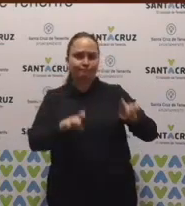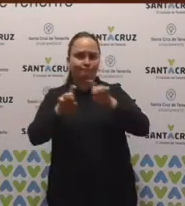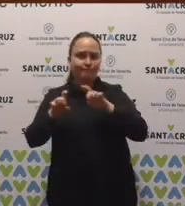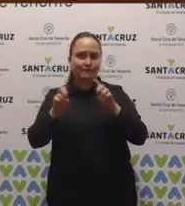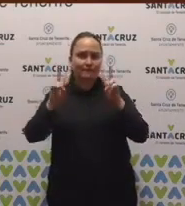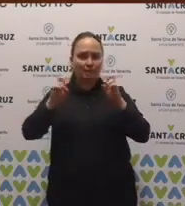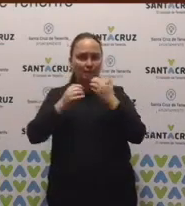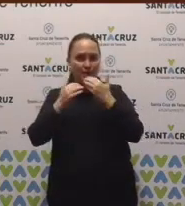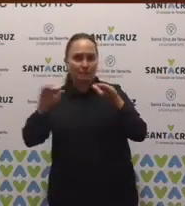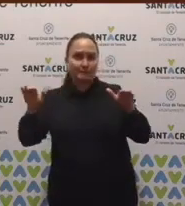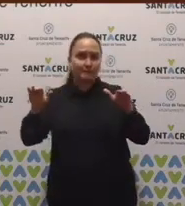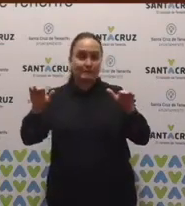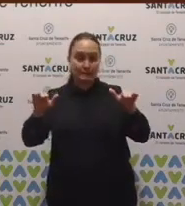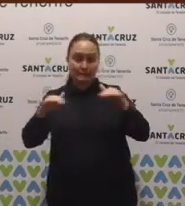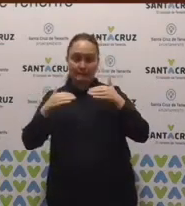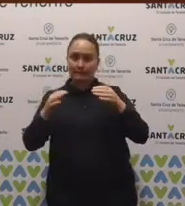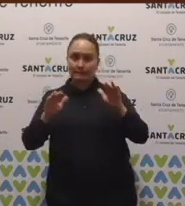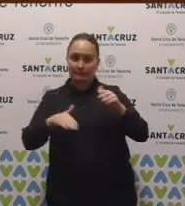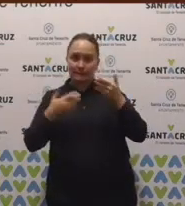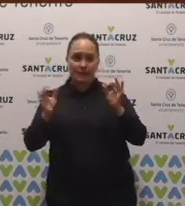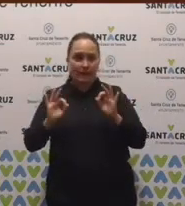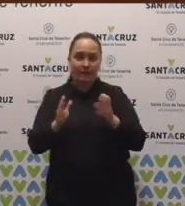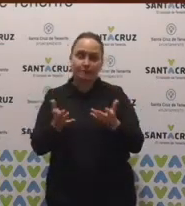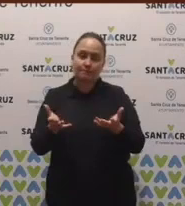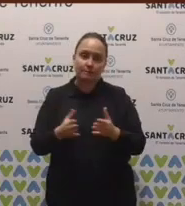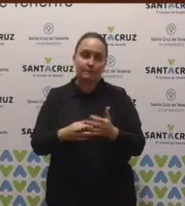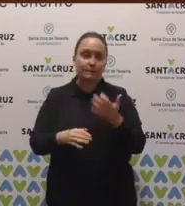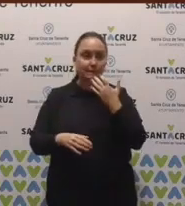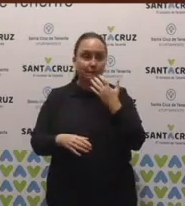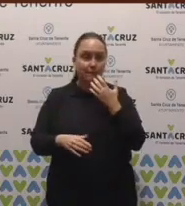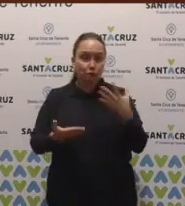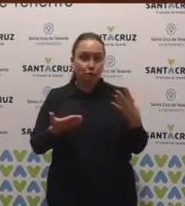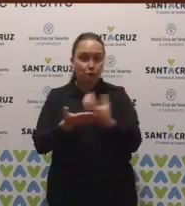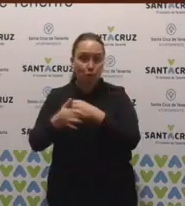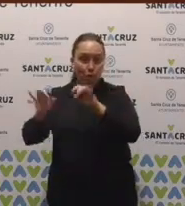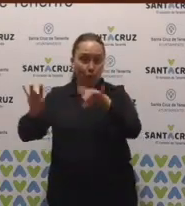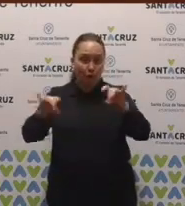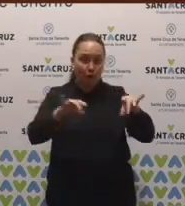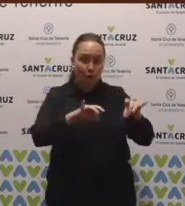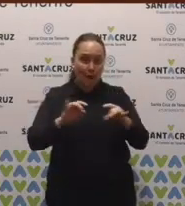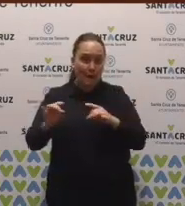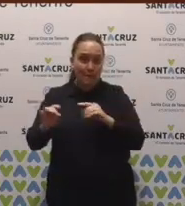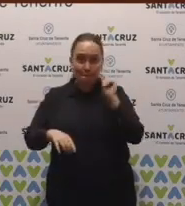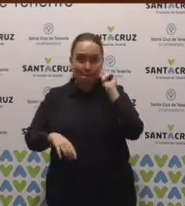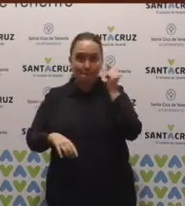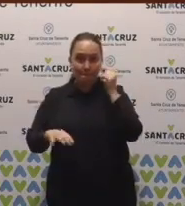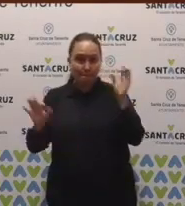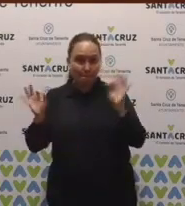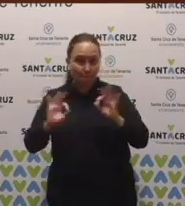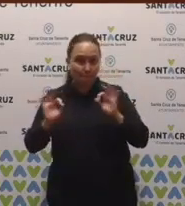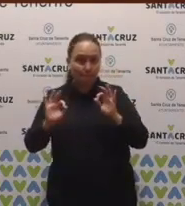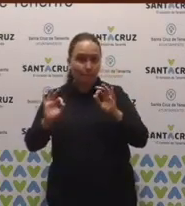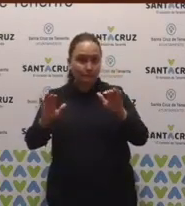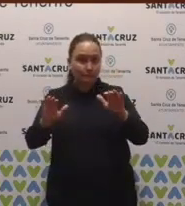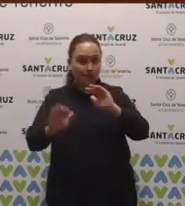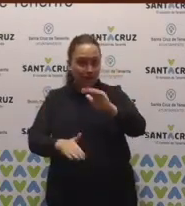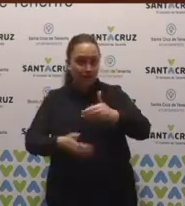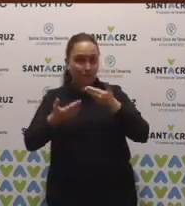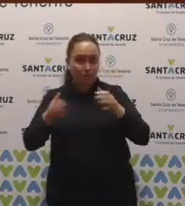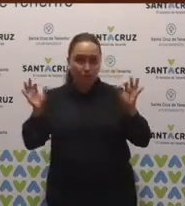lo cierto es que le ruego si es común el que los grupos políticos no conozcamos estos decretos y resoluciones